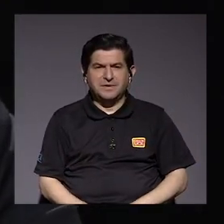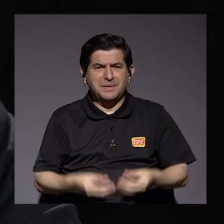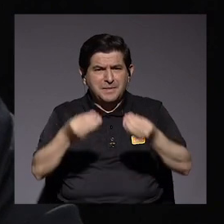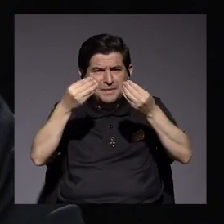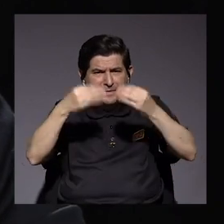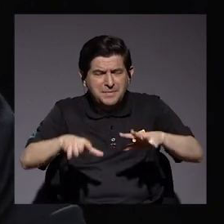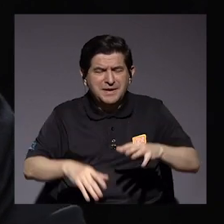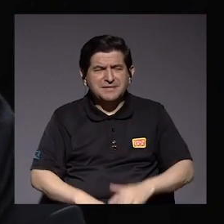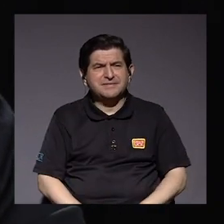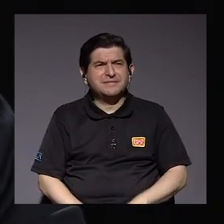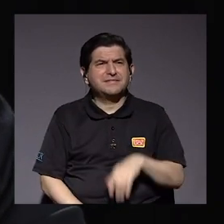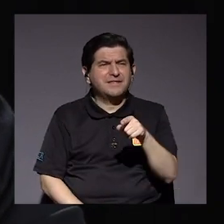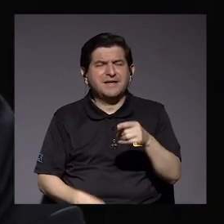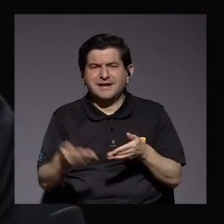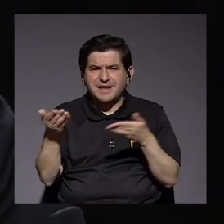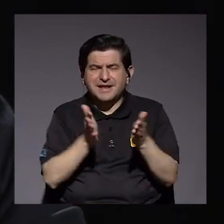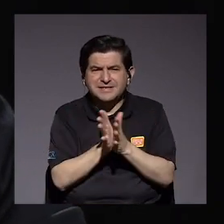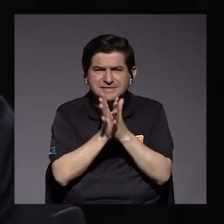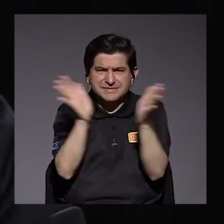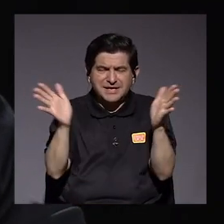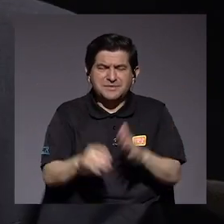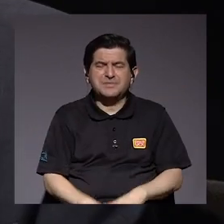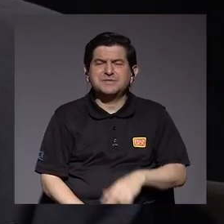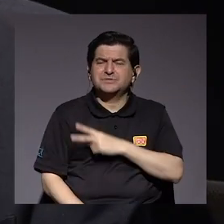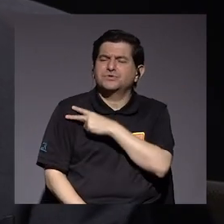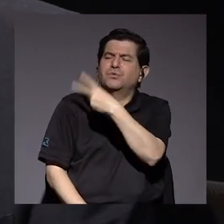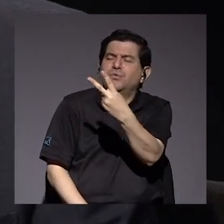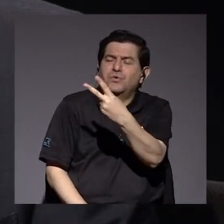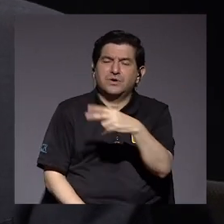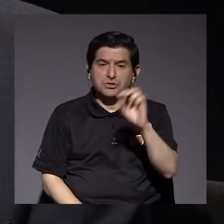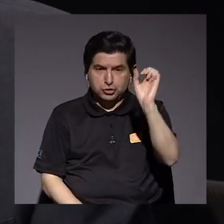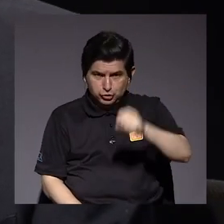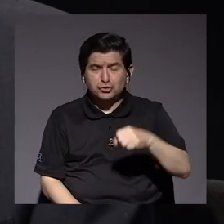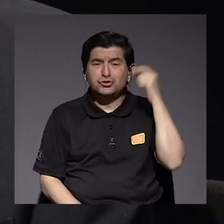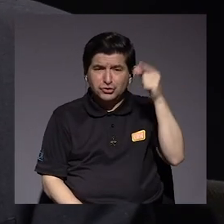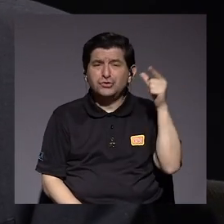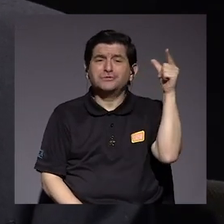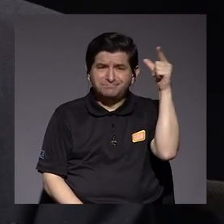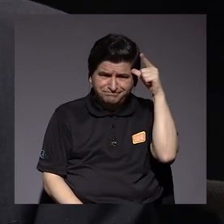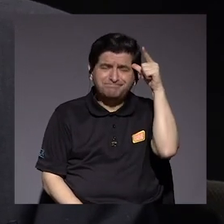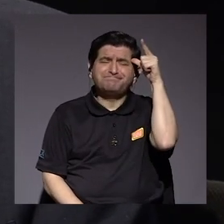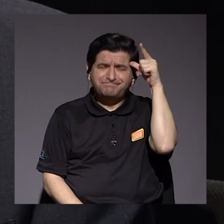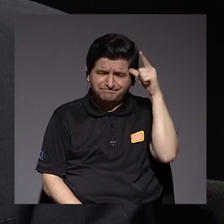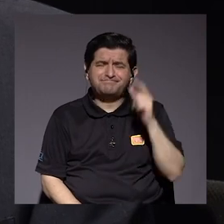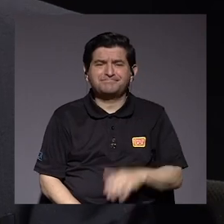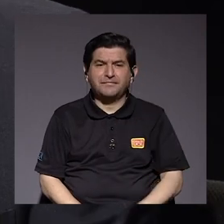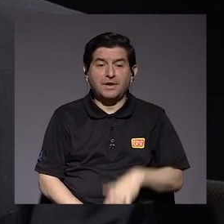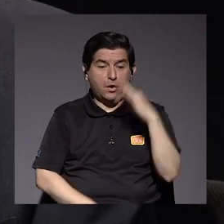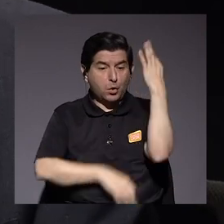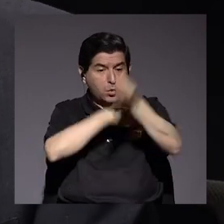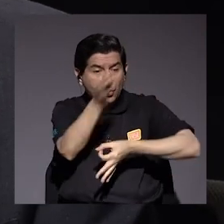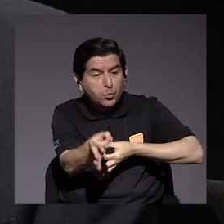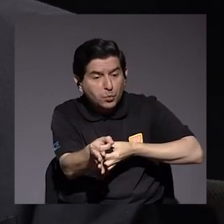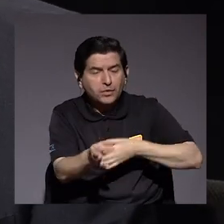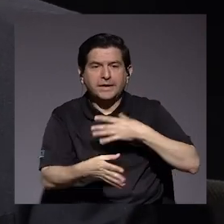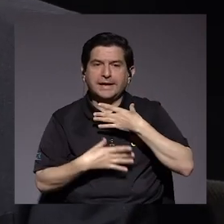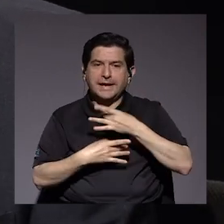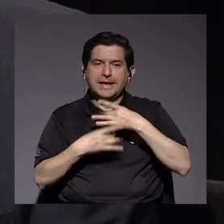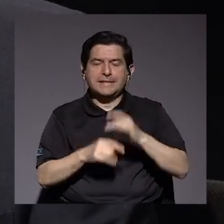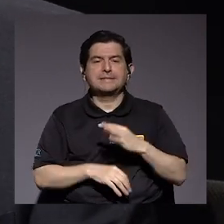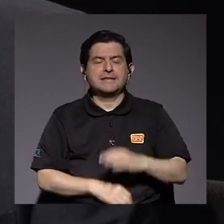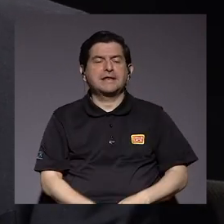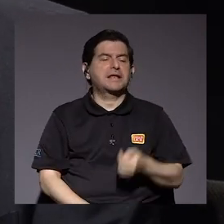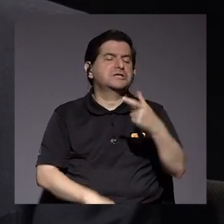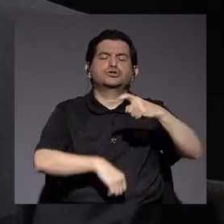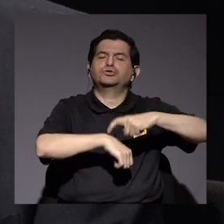esa vocación de servicio público también en el camino por supuesto que se perdió por supuesto que se perdió ha sido sustituida por